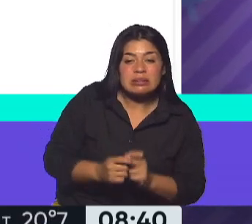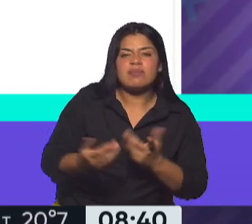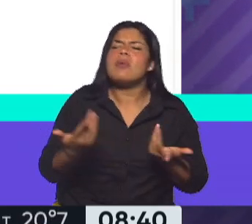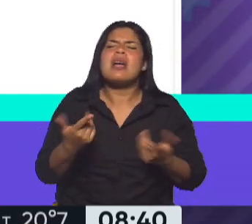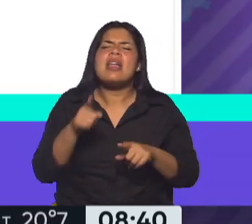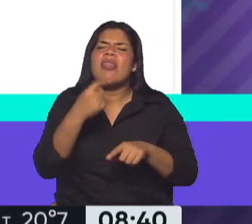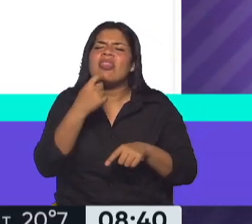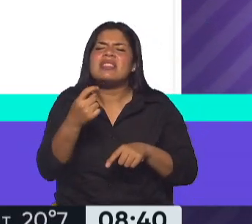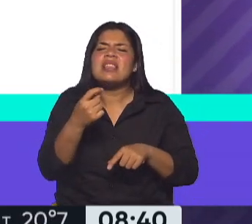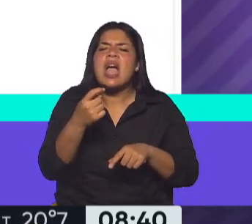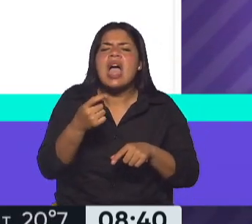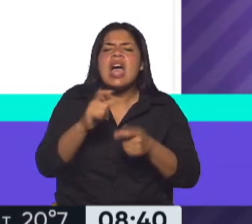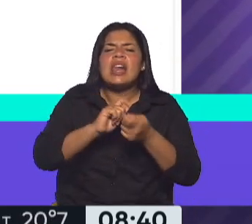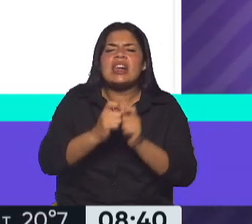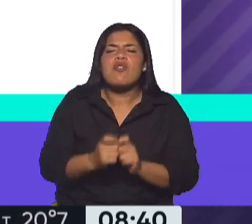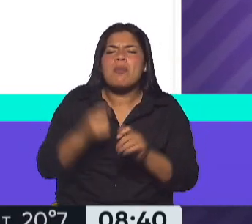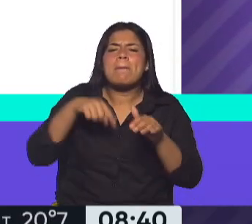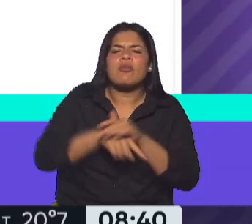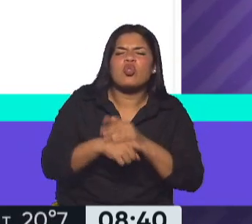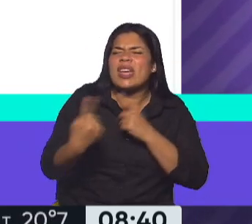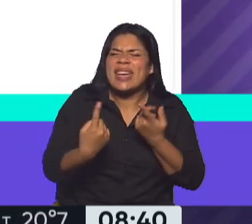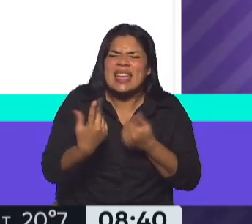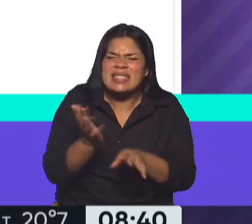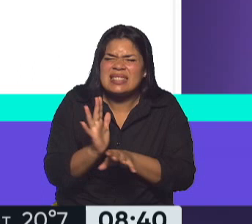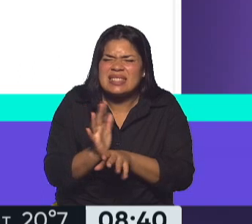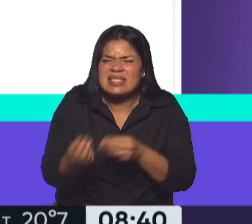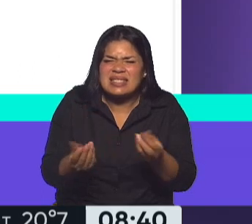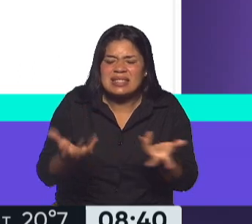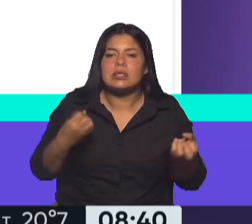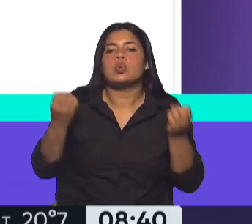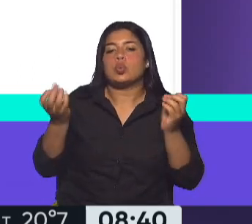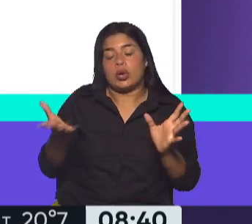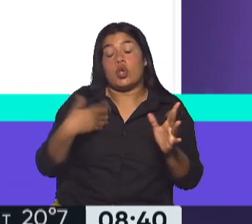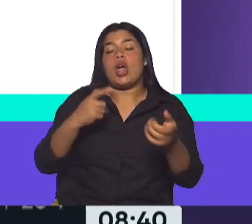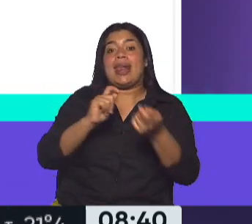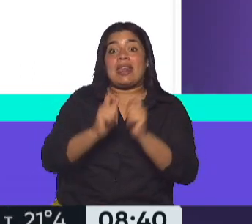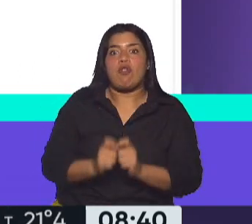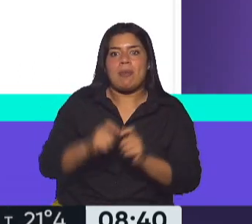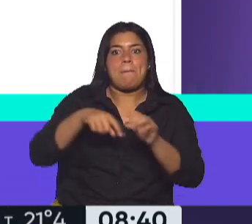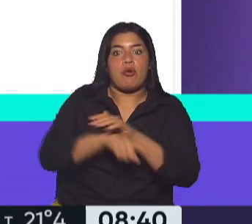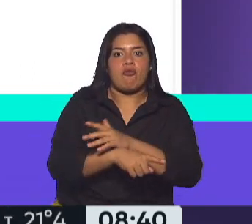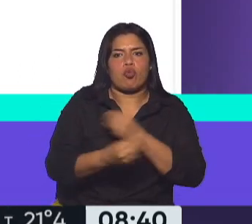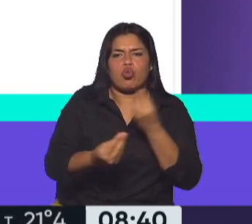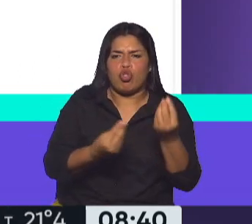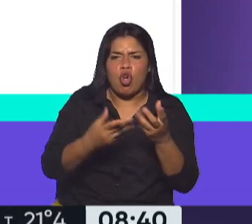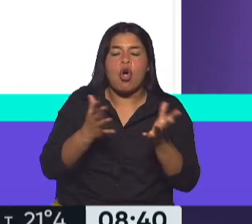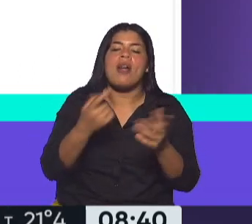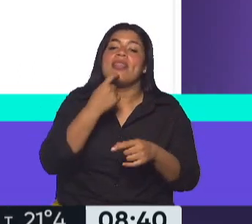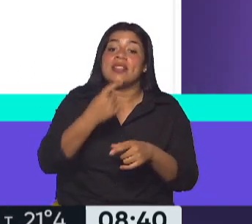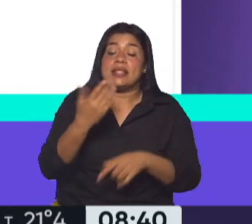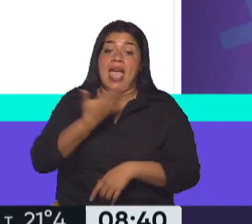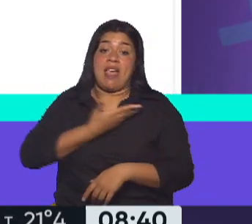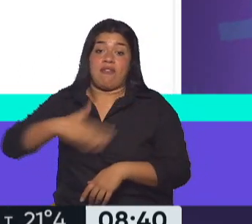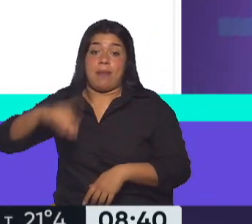qué? Esa era la palabra que quería subrayar, Silvia. Porque reformas profundas. En el informe este del